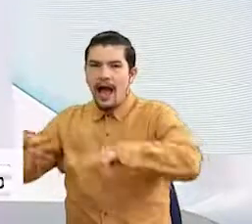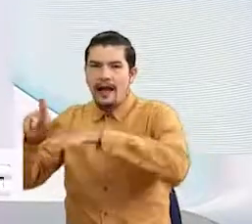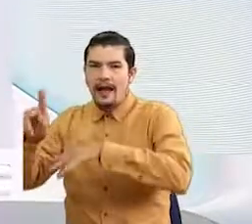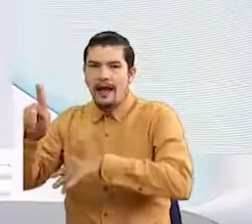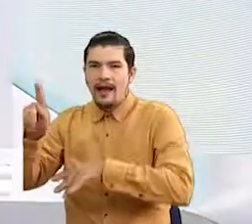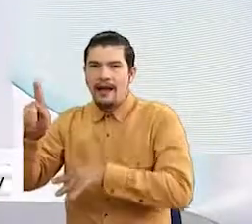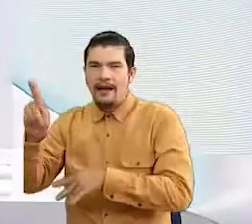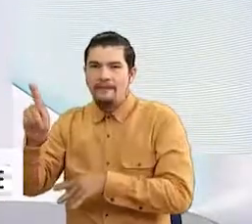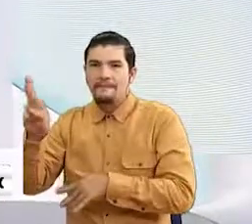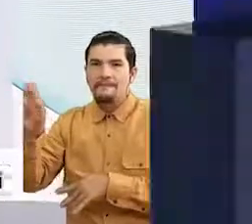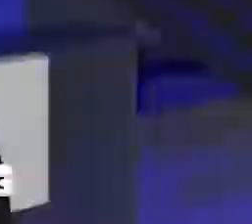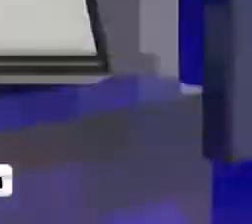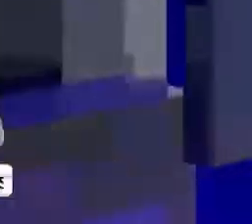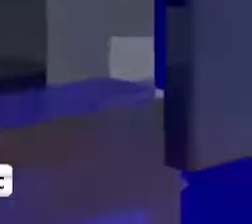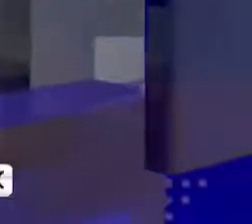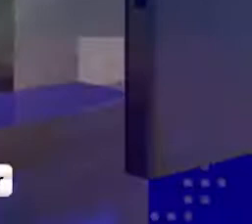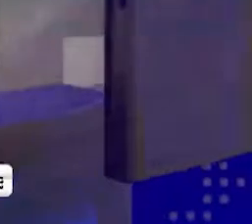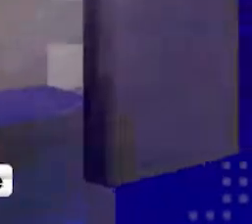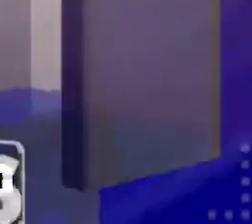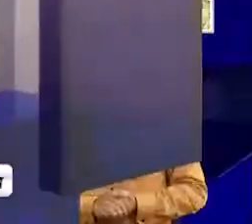cómo va este tema en Cúcuta?